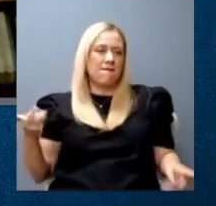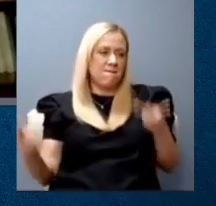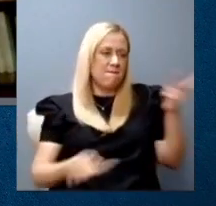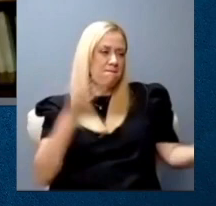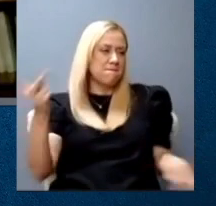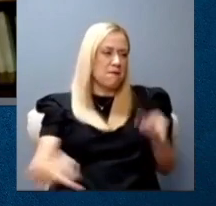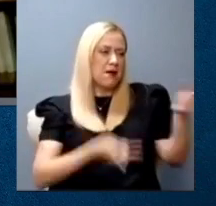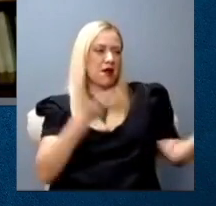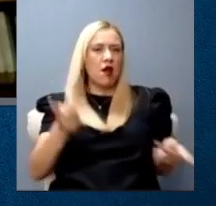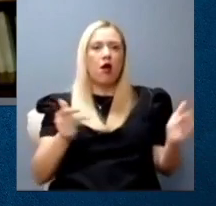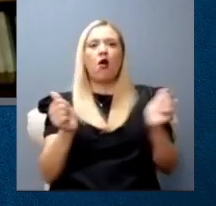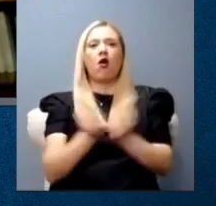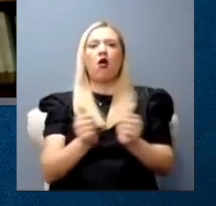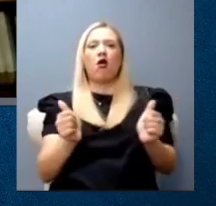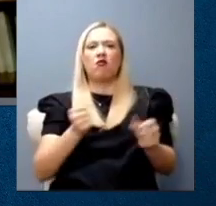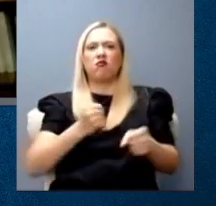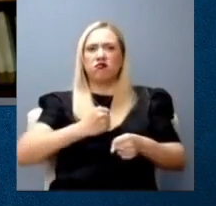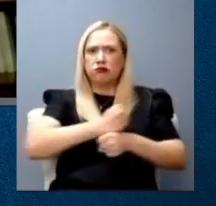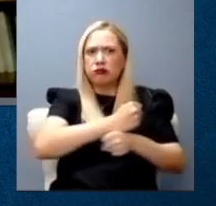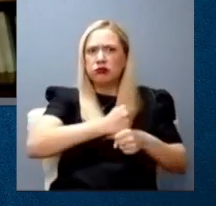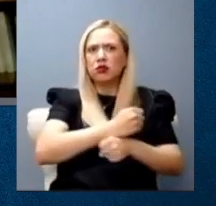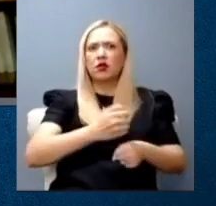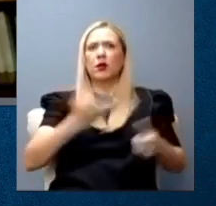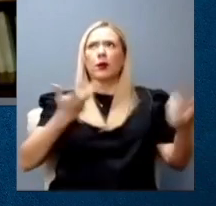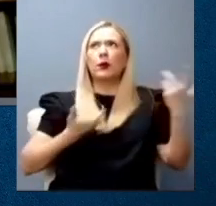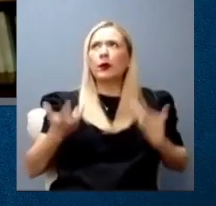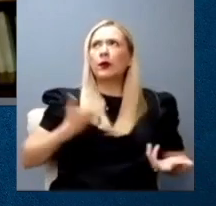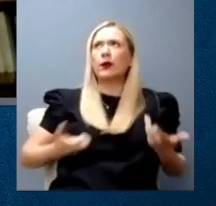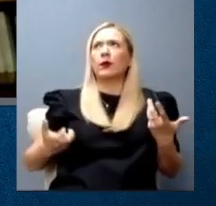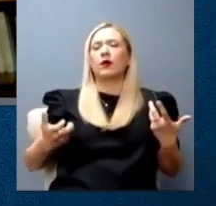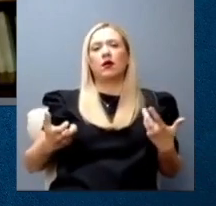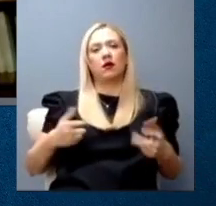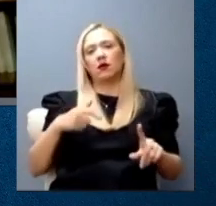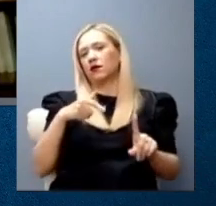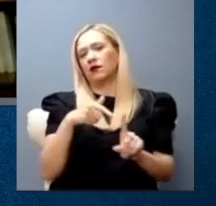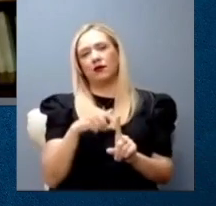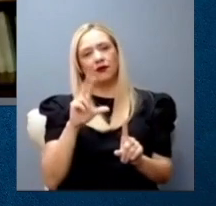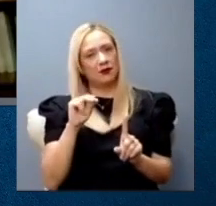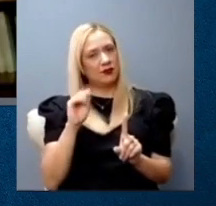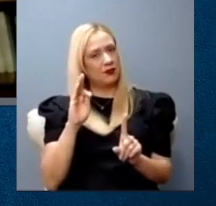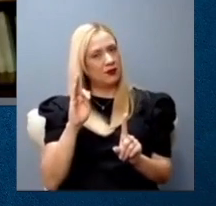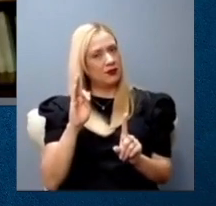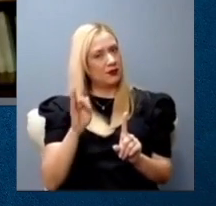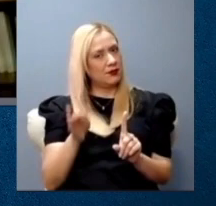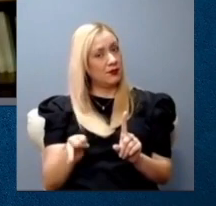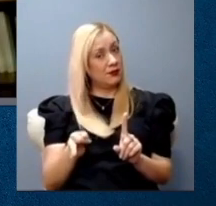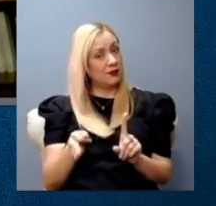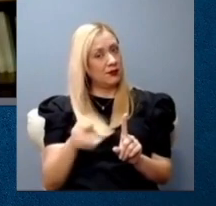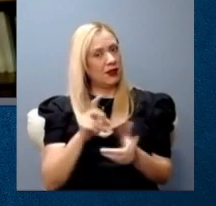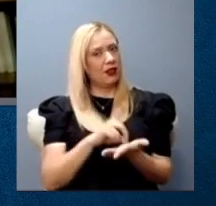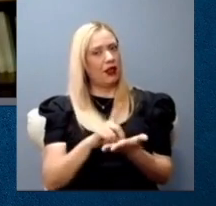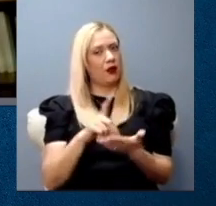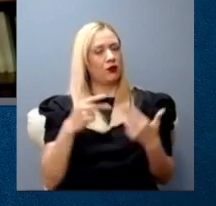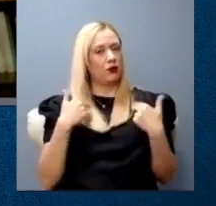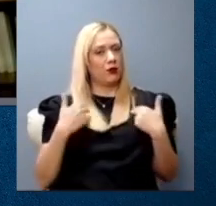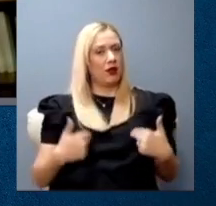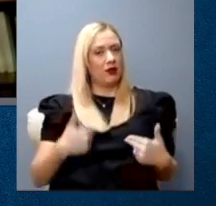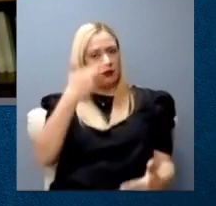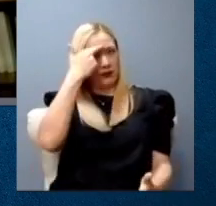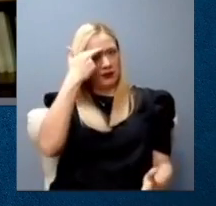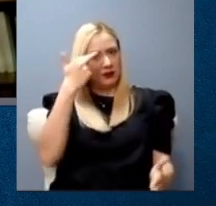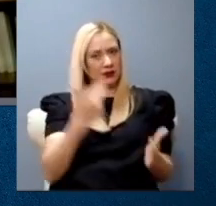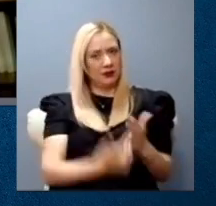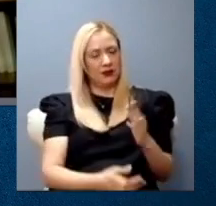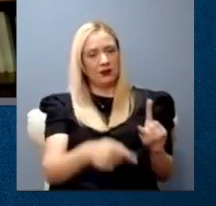bajo presiones y torturas y completamente ilegítimas a los indagados, a las personas indagadas o